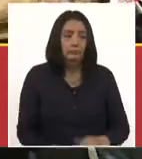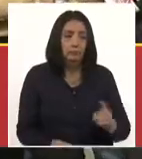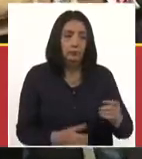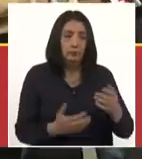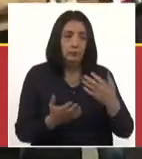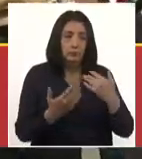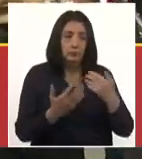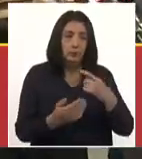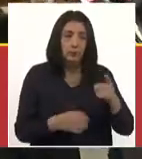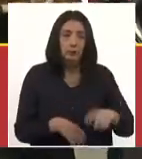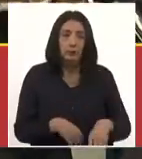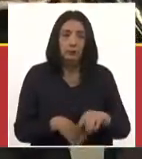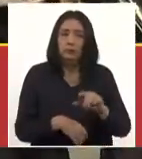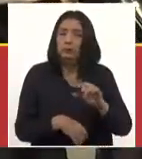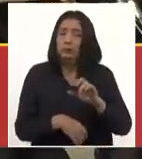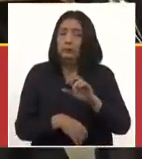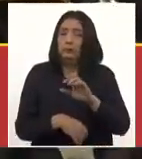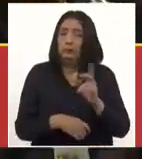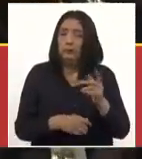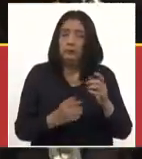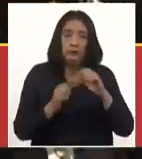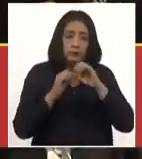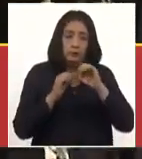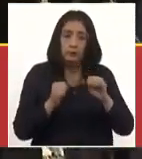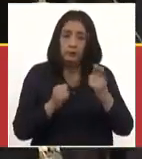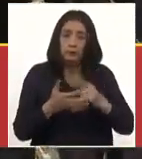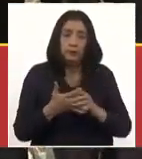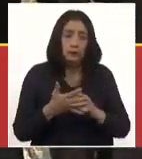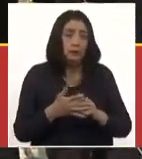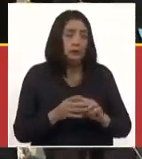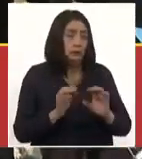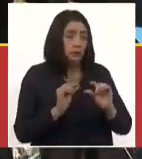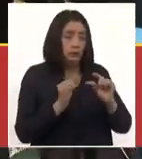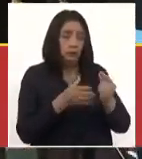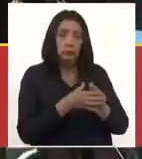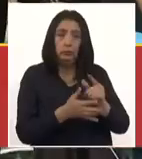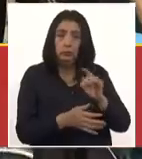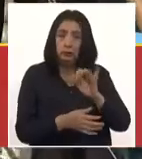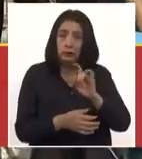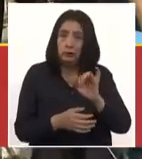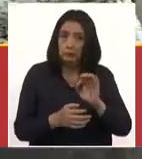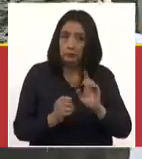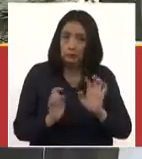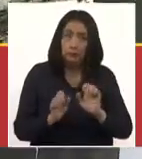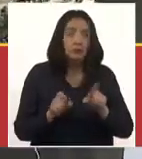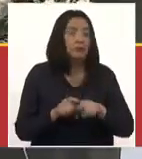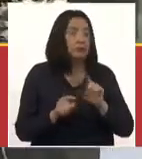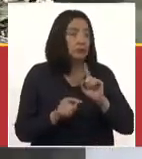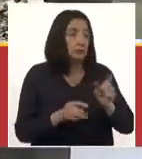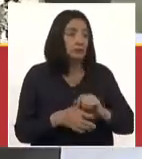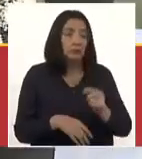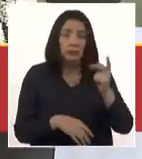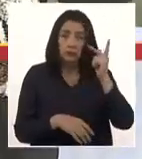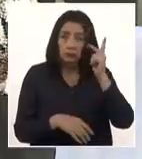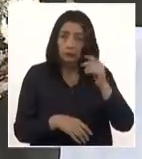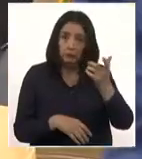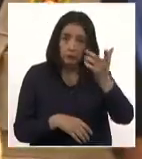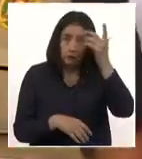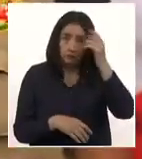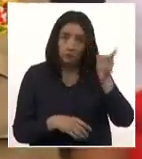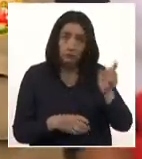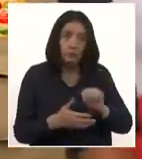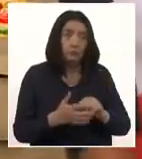las declaraciones de López Aliaga, el secretario general de Transparencia también pidió a los candidatos presidenciales, Keiko Fujimori y Pedro